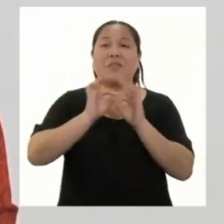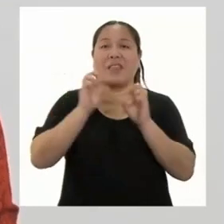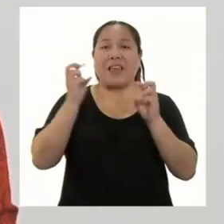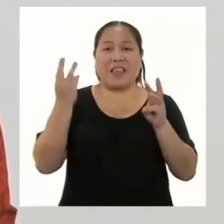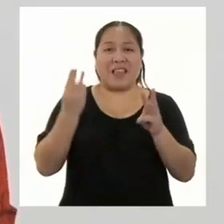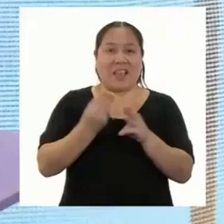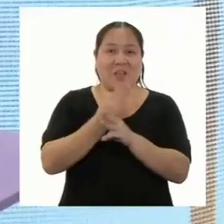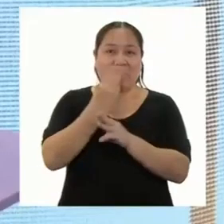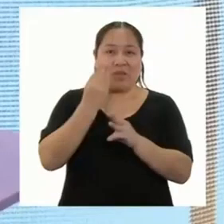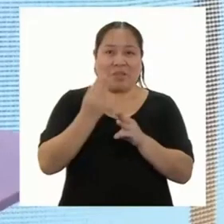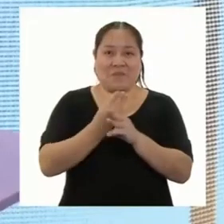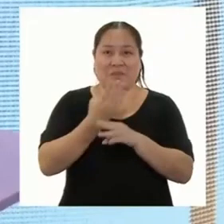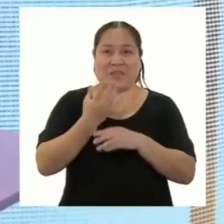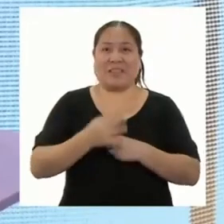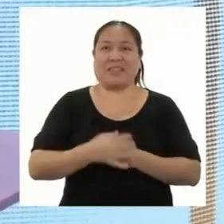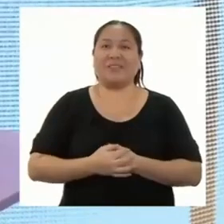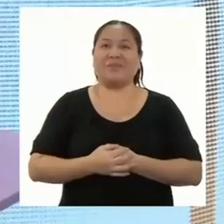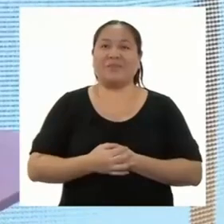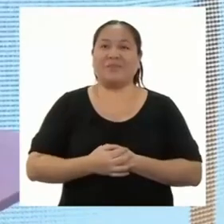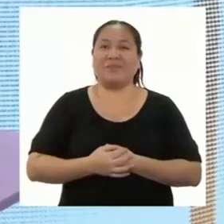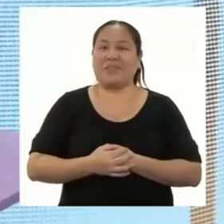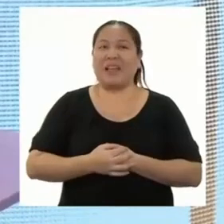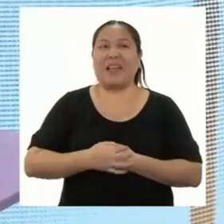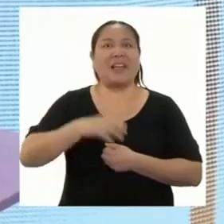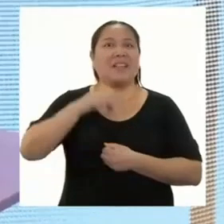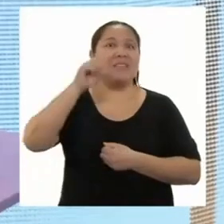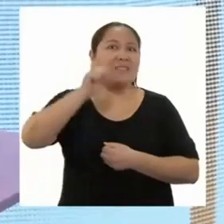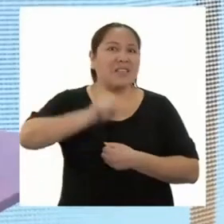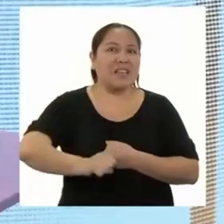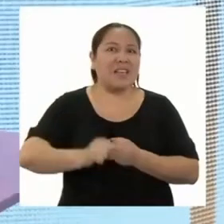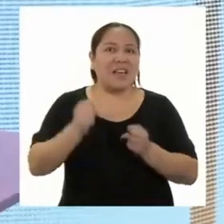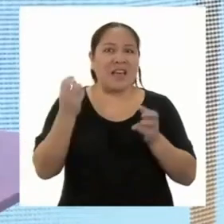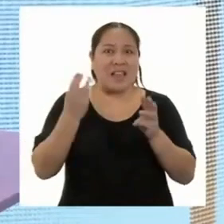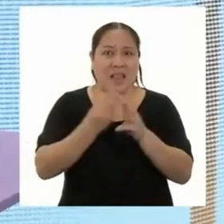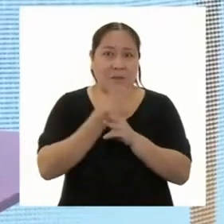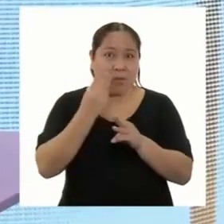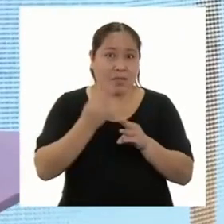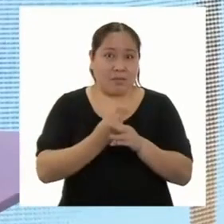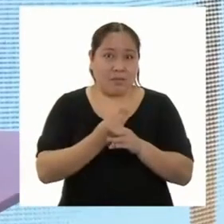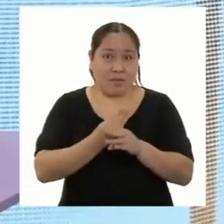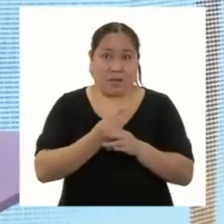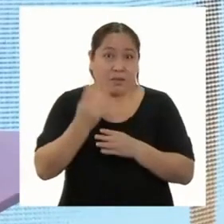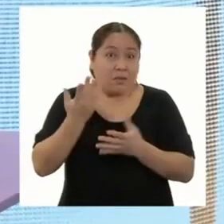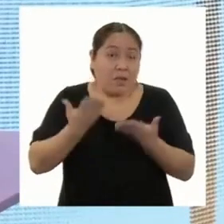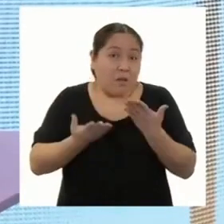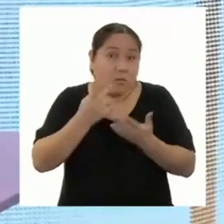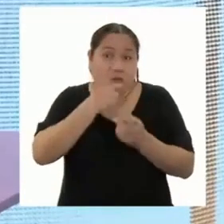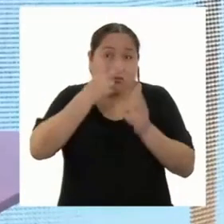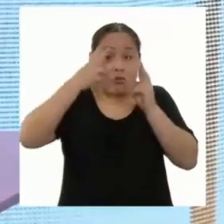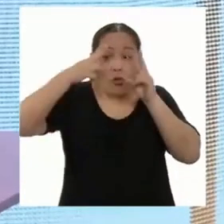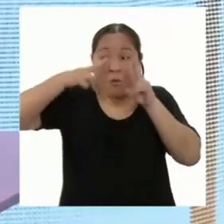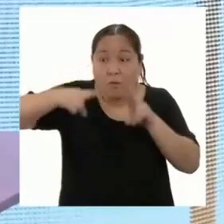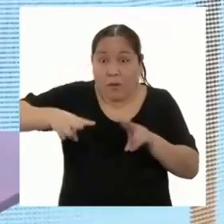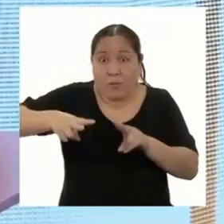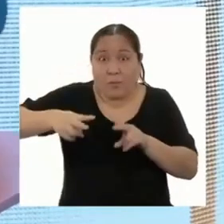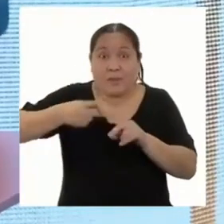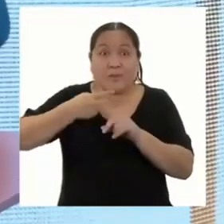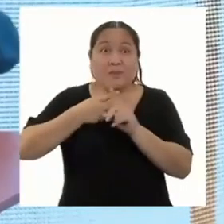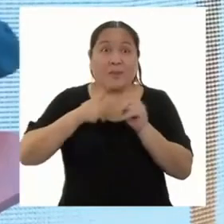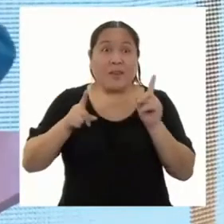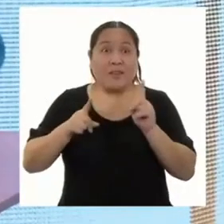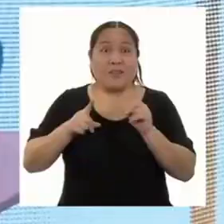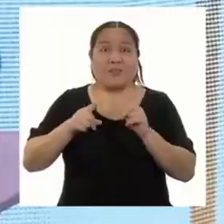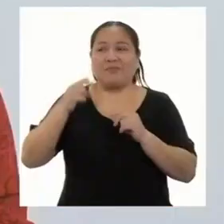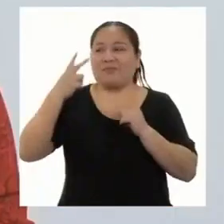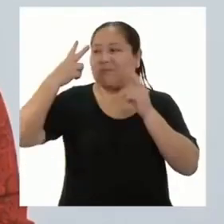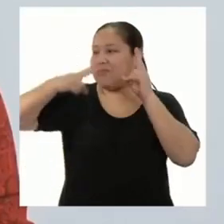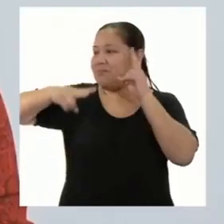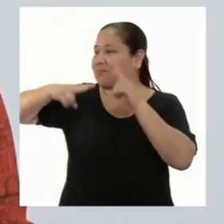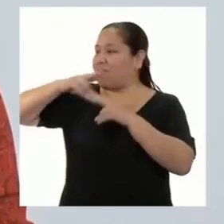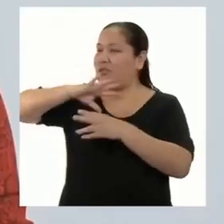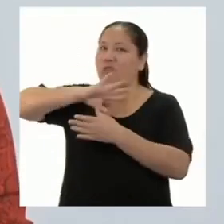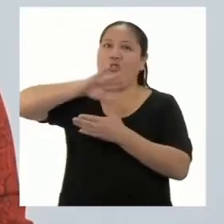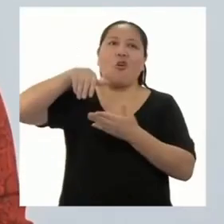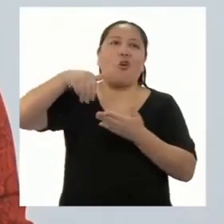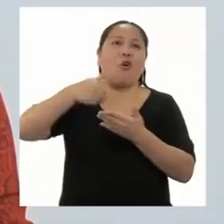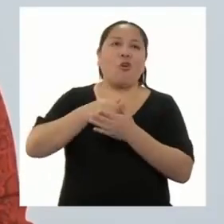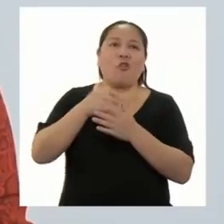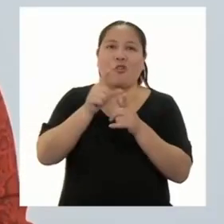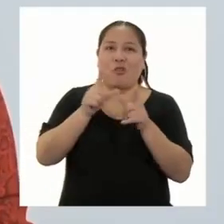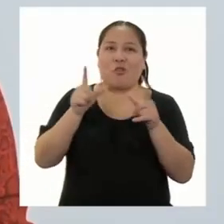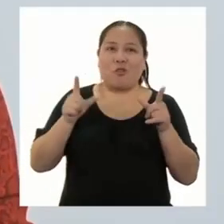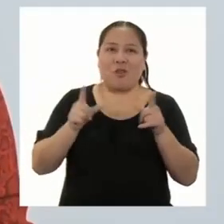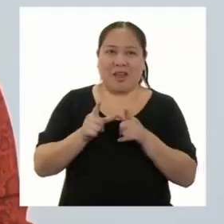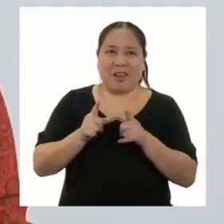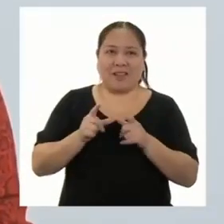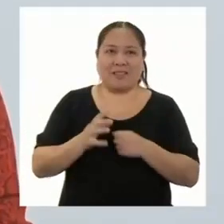matemática. Es que la matemática, aunque no lo veamos, está en todos lados. Y en el caso